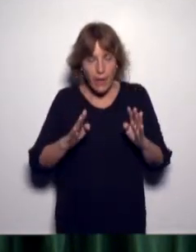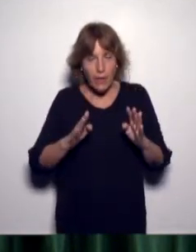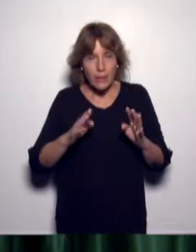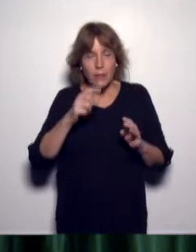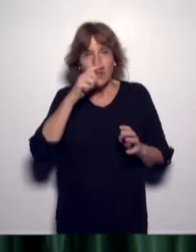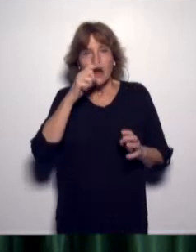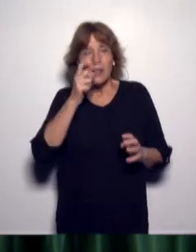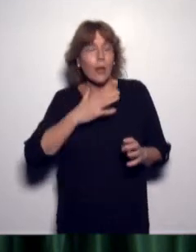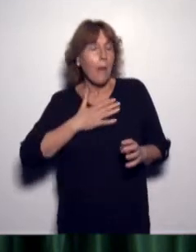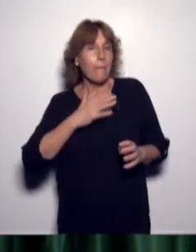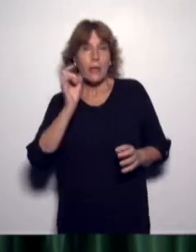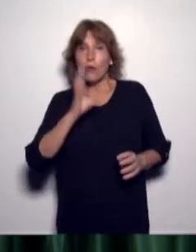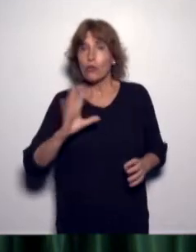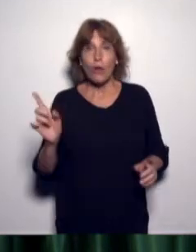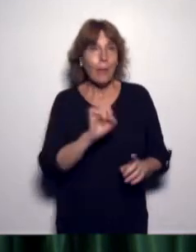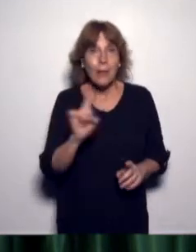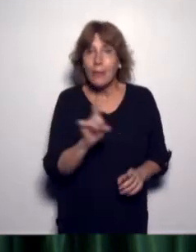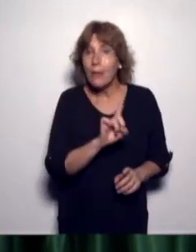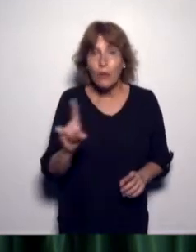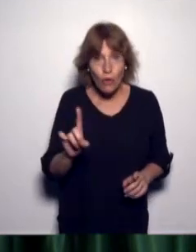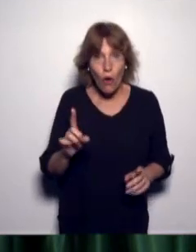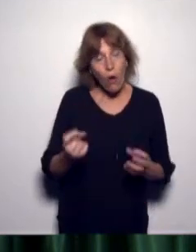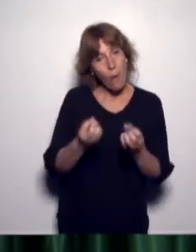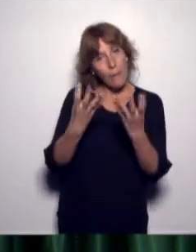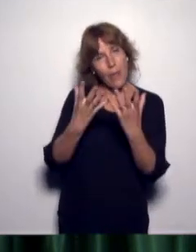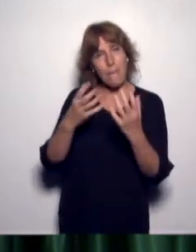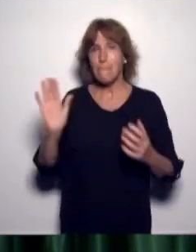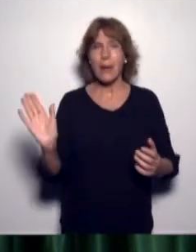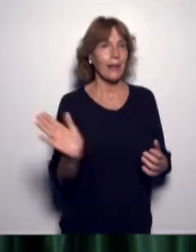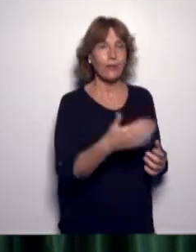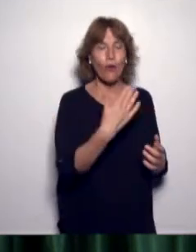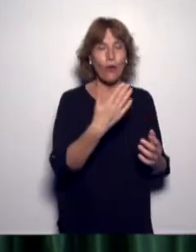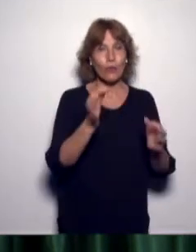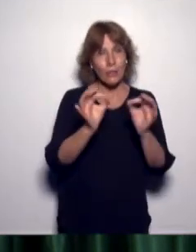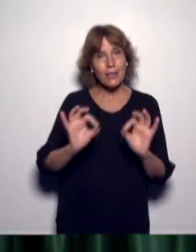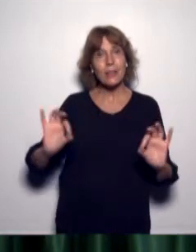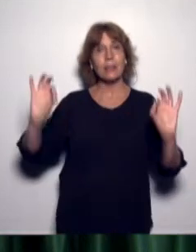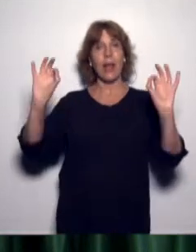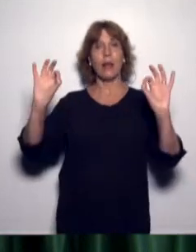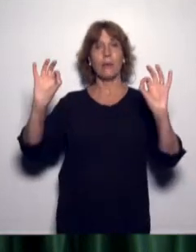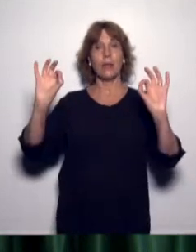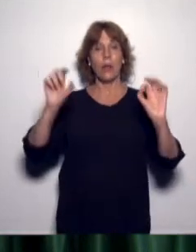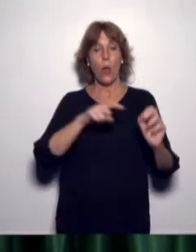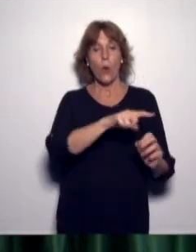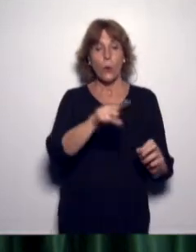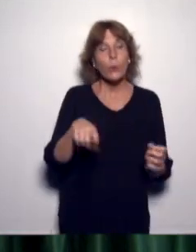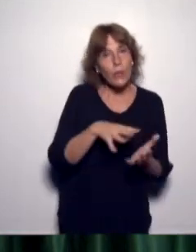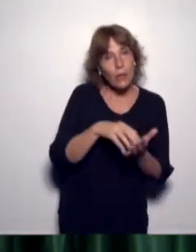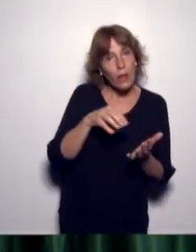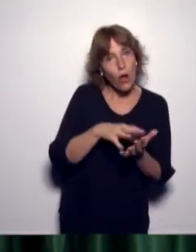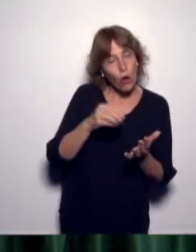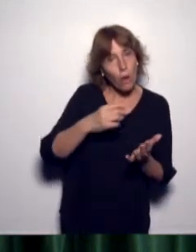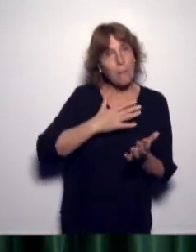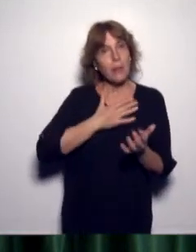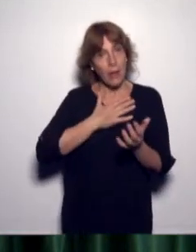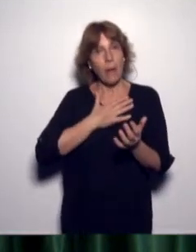mi interés personal, sino el del mayor número, para que puedan salvarse. Sigan mi ejemplo,